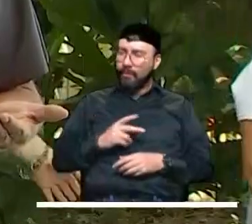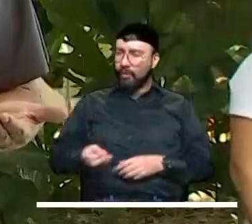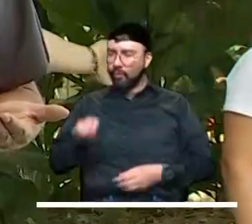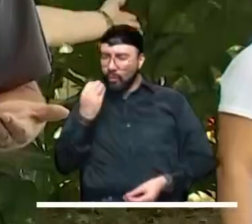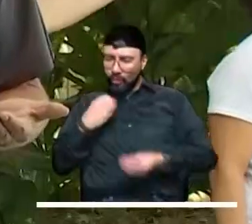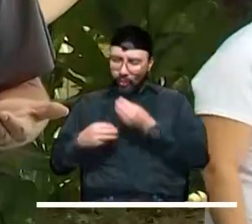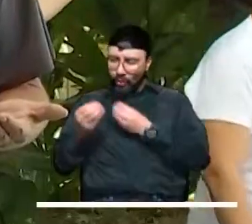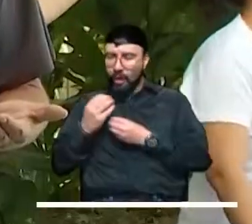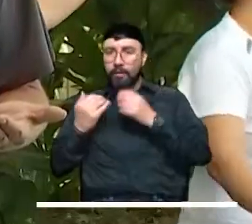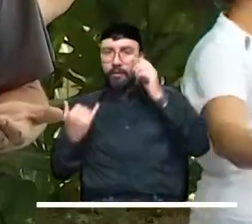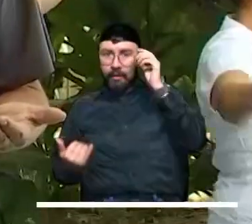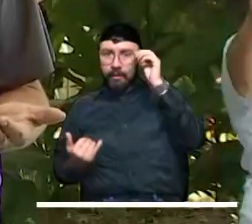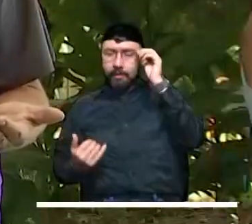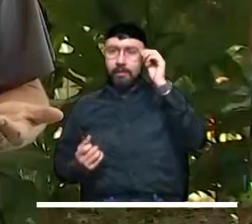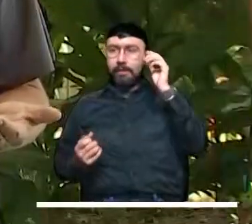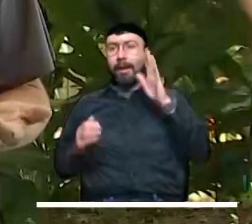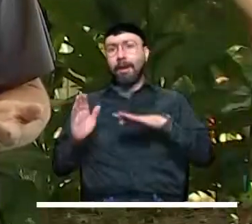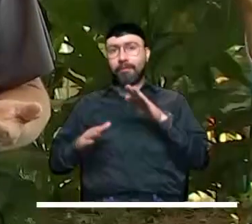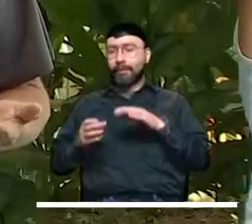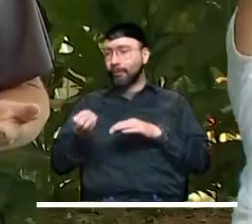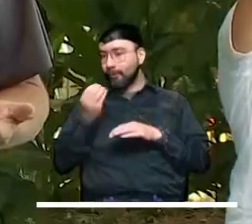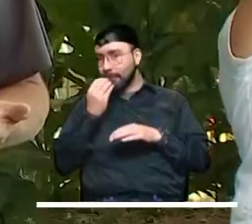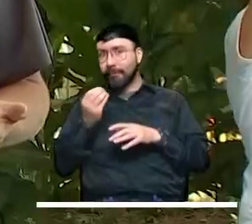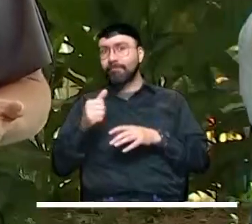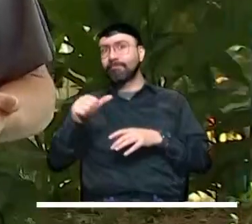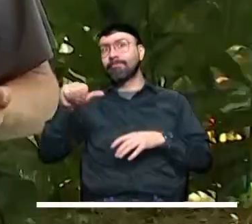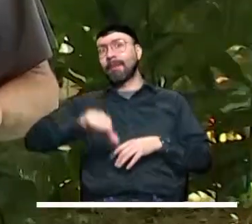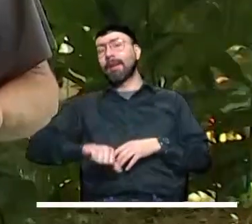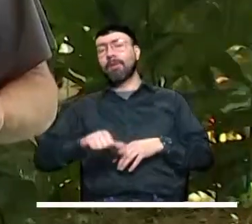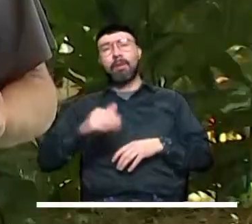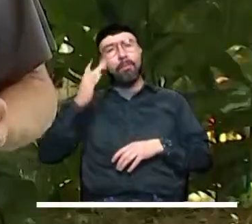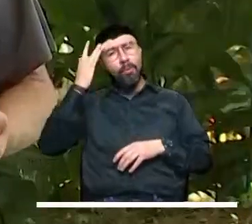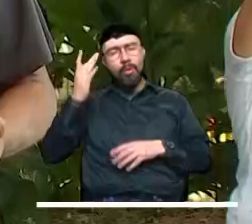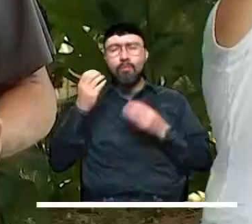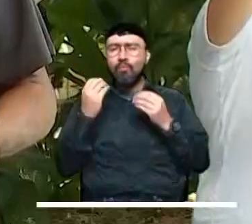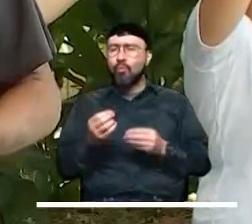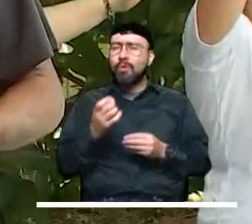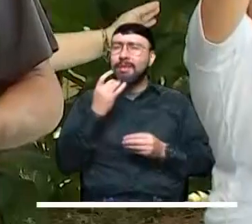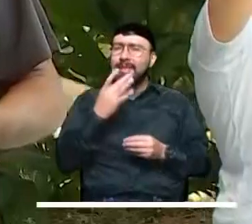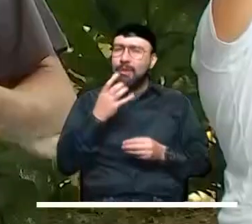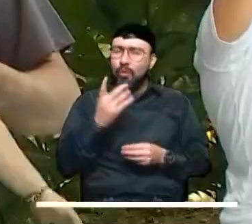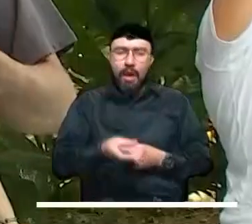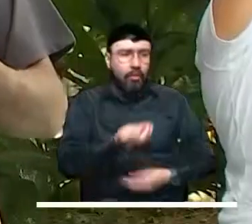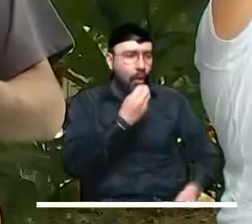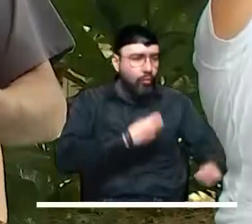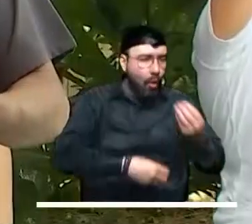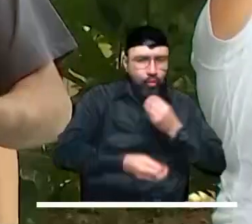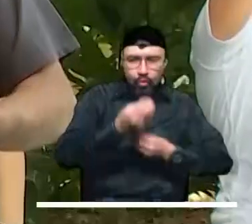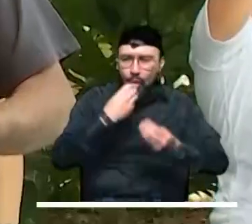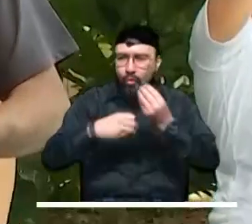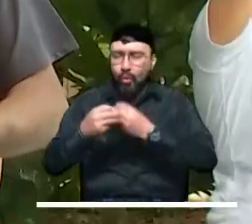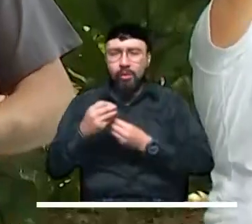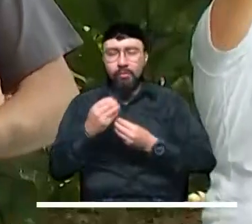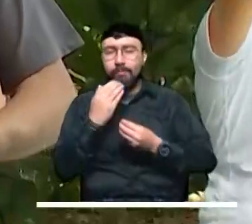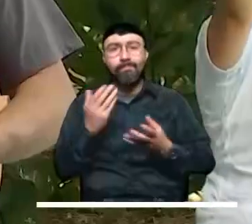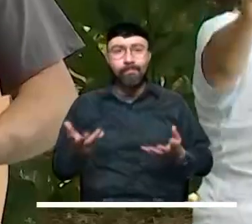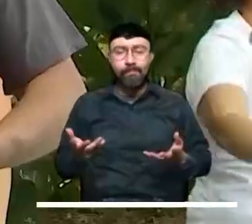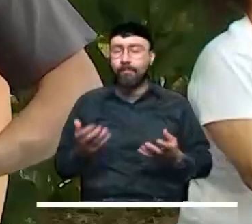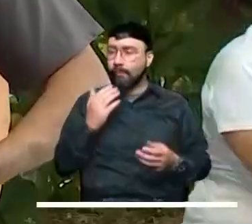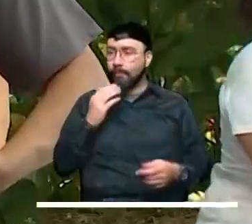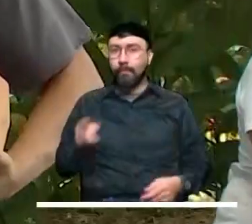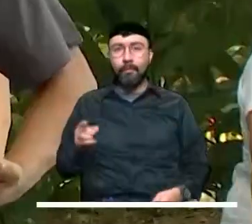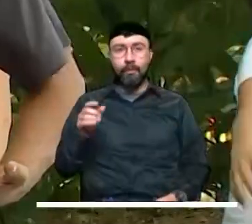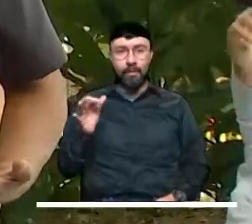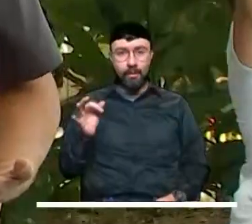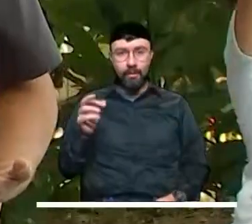alimentándonos de una forma muy mal, entre otras porque consumimos muchos carbohidratos. Los triglicéridos, que son realmente